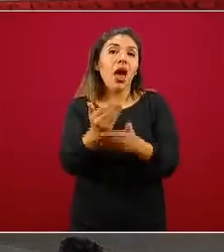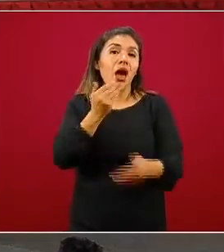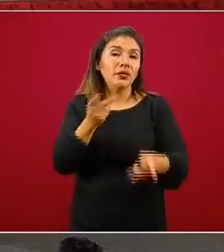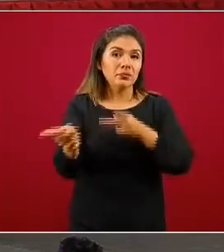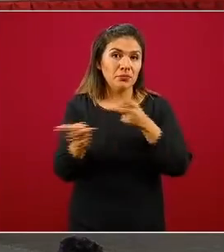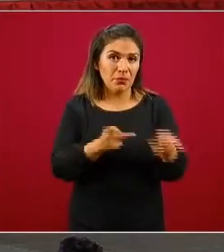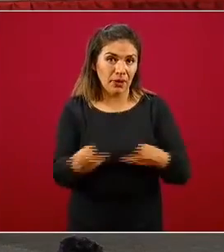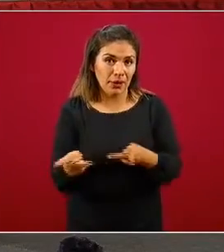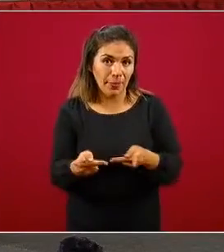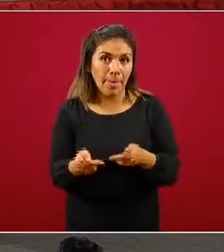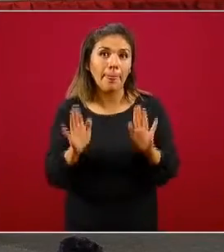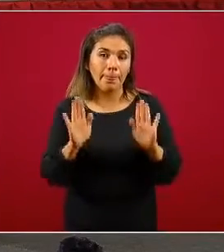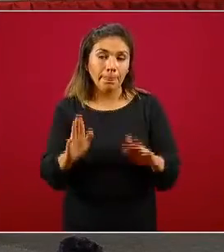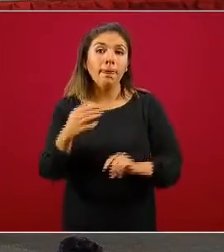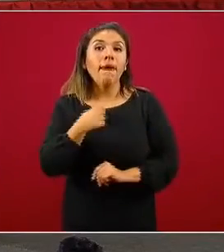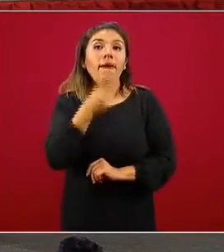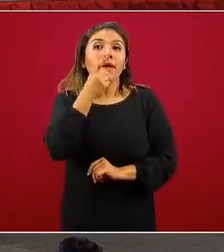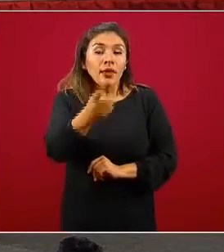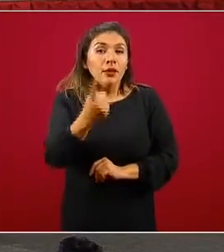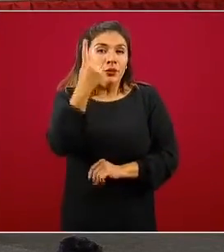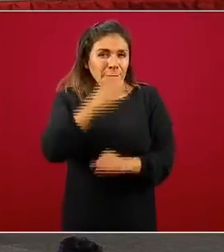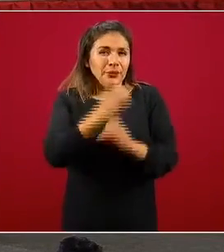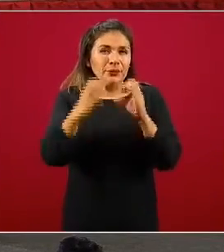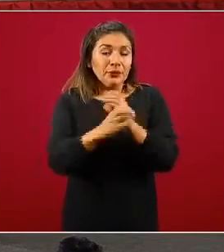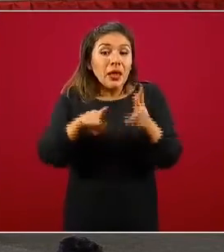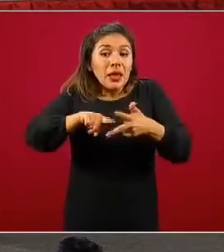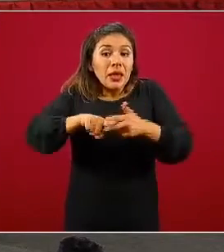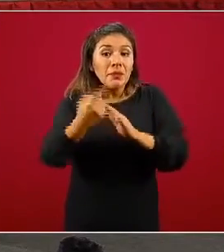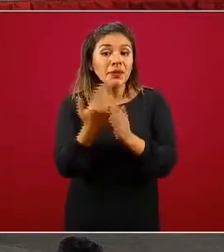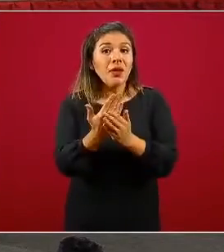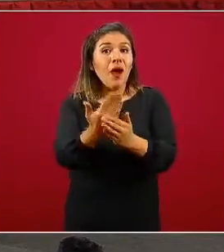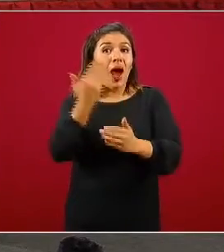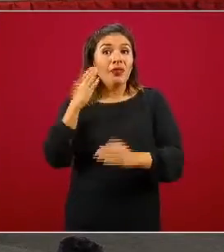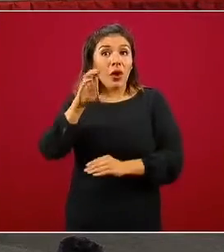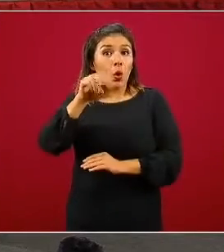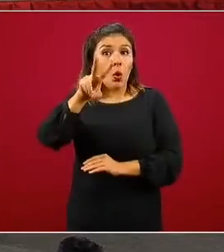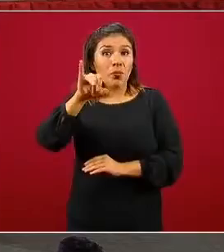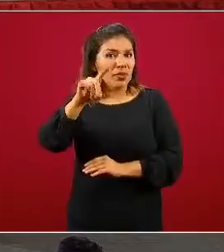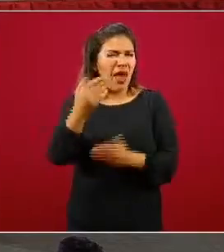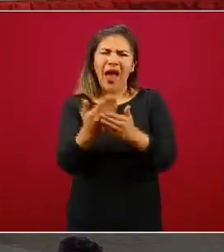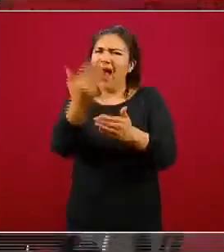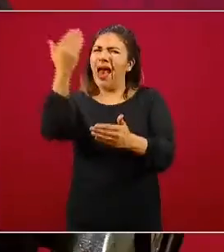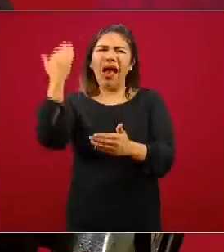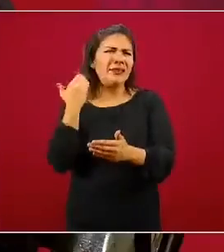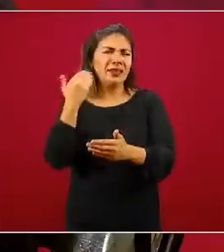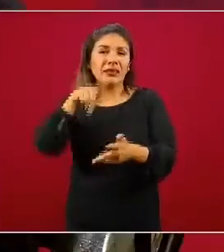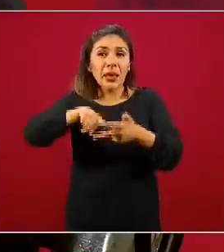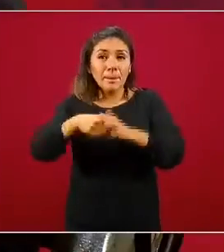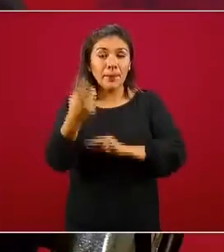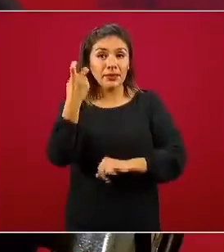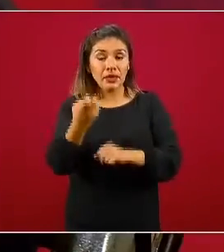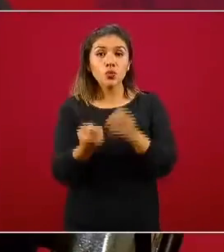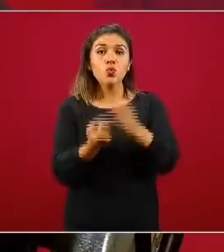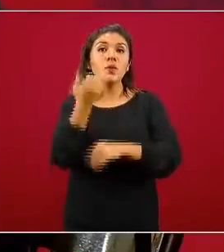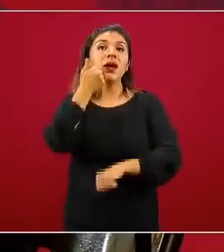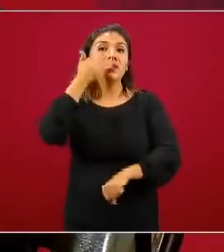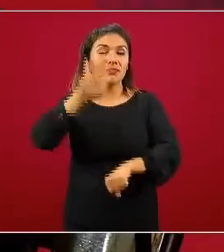preparados. Comento algo que inició desde antes de COVID, mucho antes de COVID, cuando empezamos esta